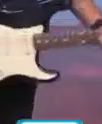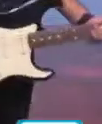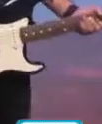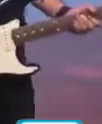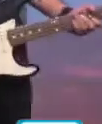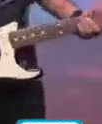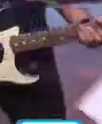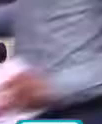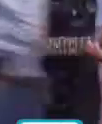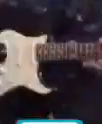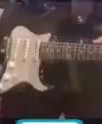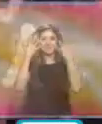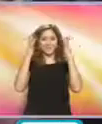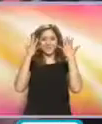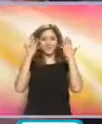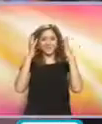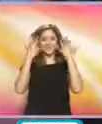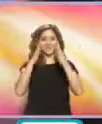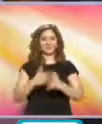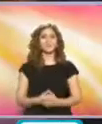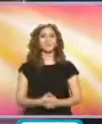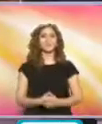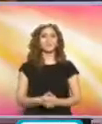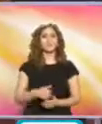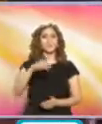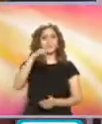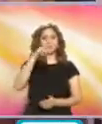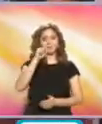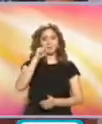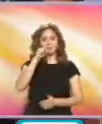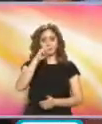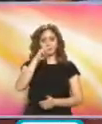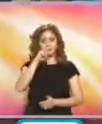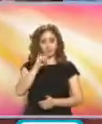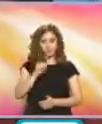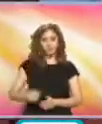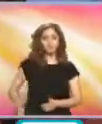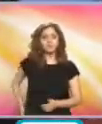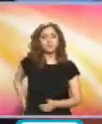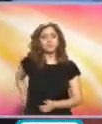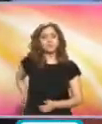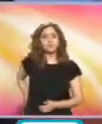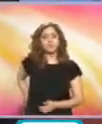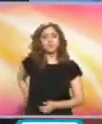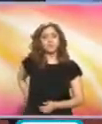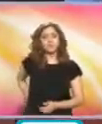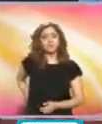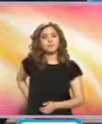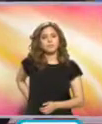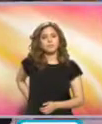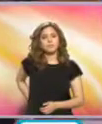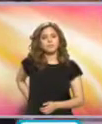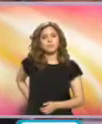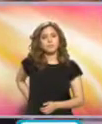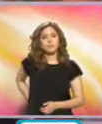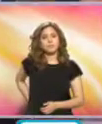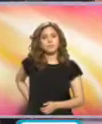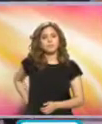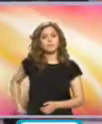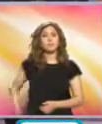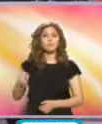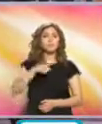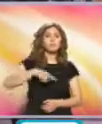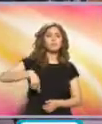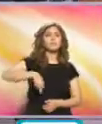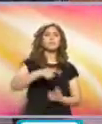¡Aplauso para Cincieta desde Chile! Muy bien, el significado de... Pues ahora sí que de la